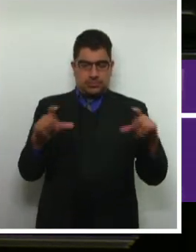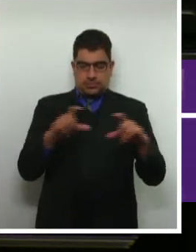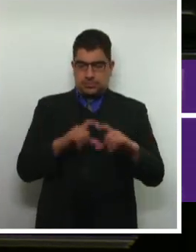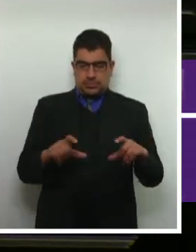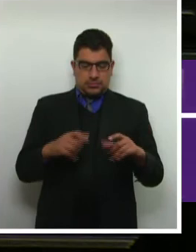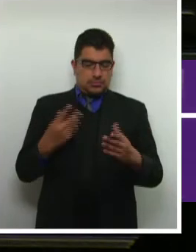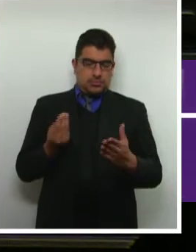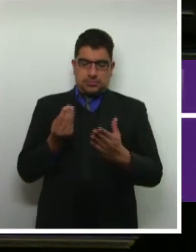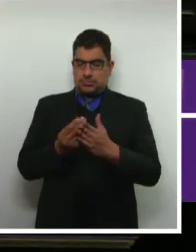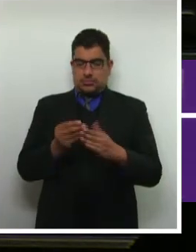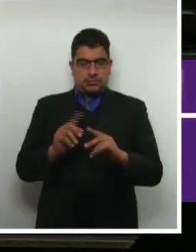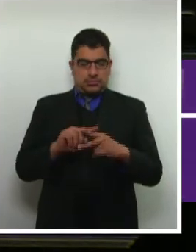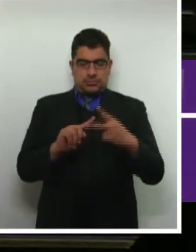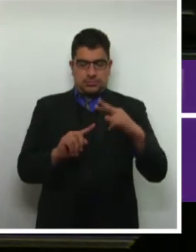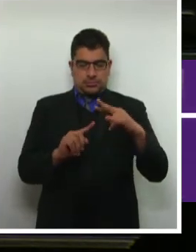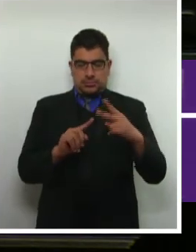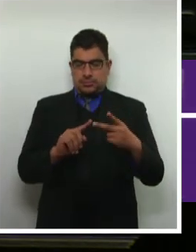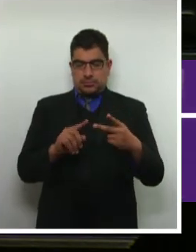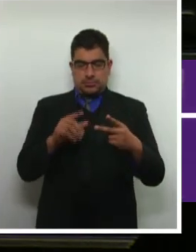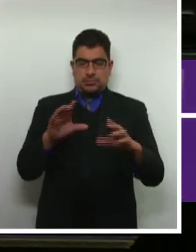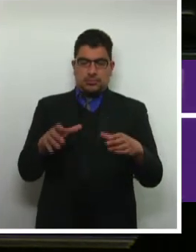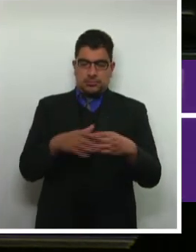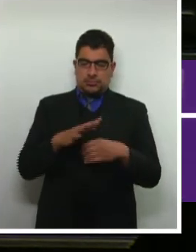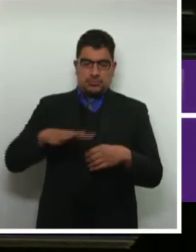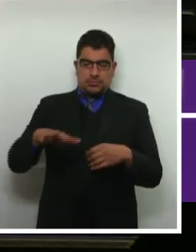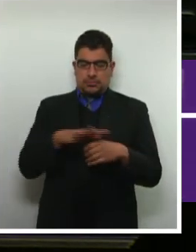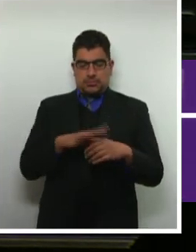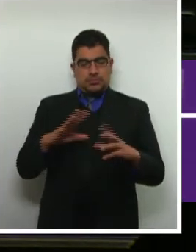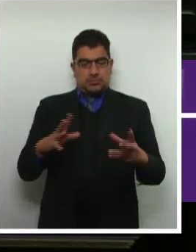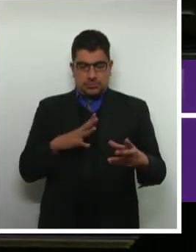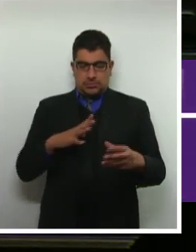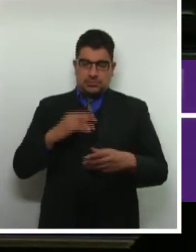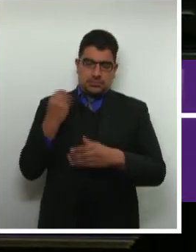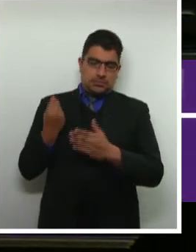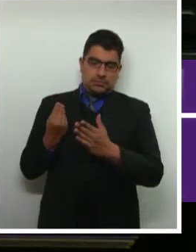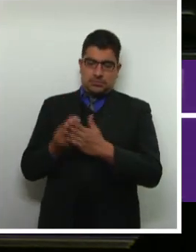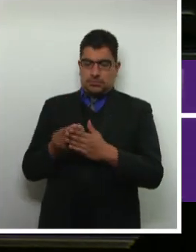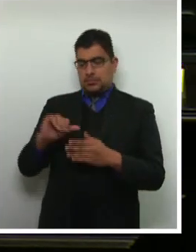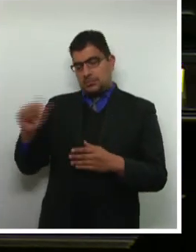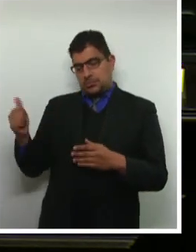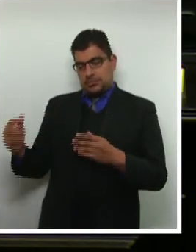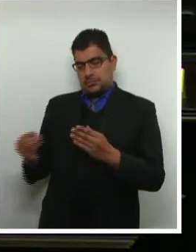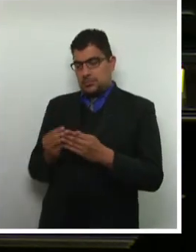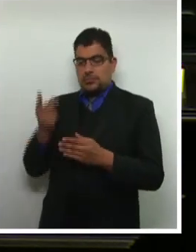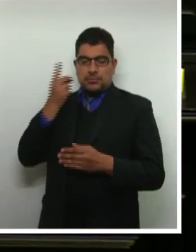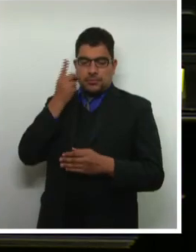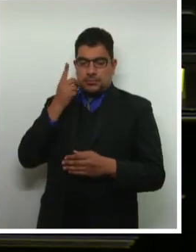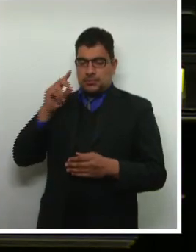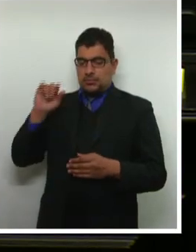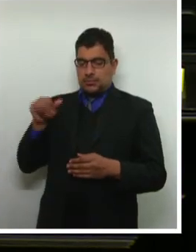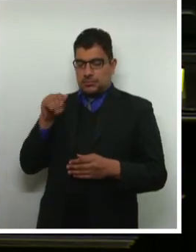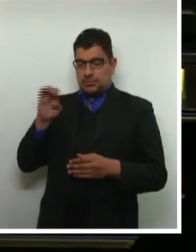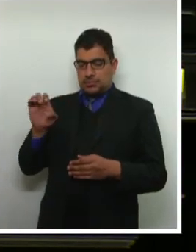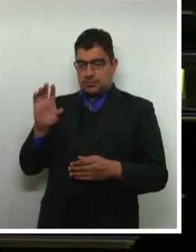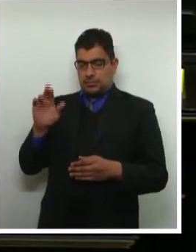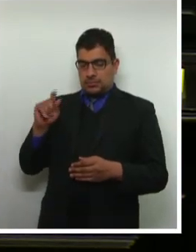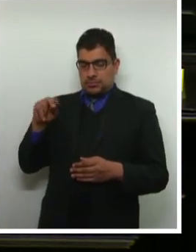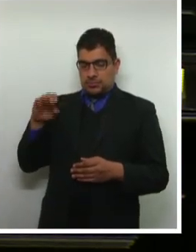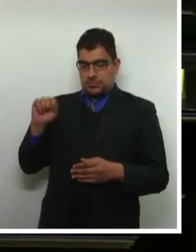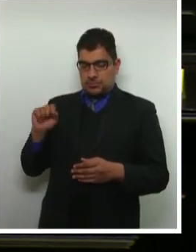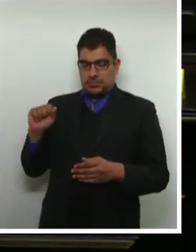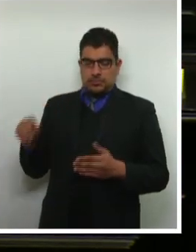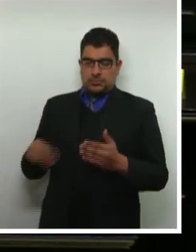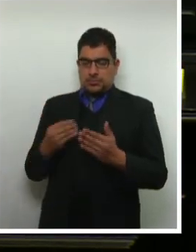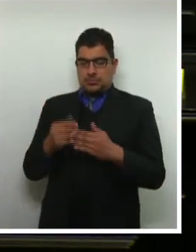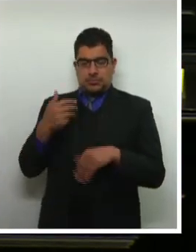únicas reservas de la comisión. Y tengo registrada una reserva del diputado Jaime Cárdenas